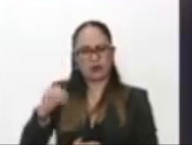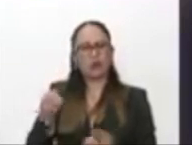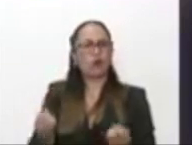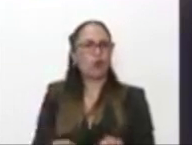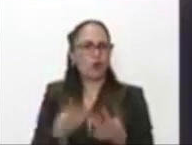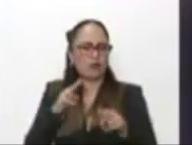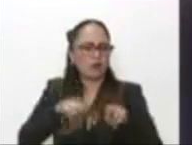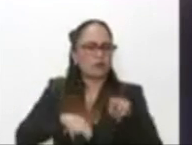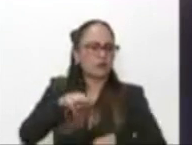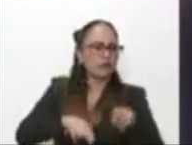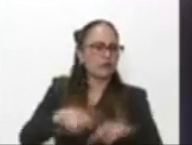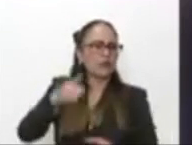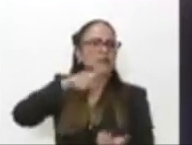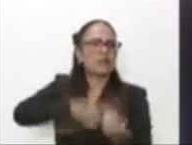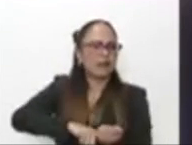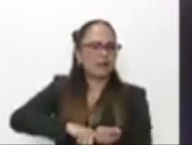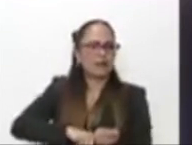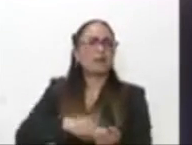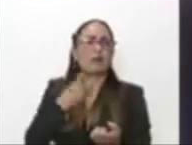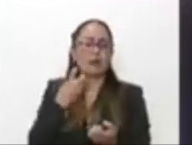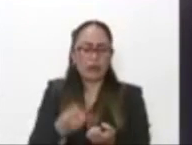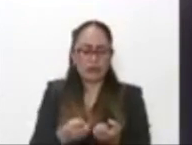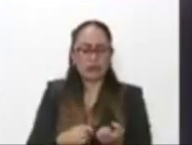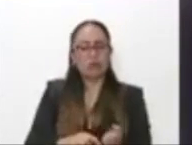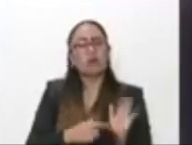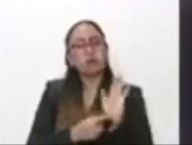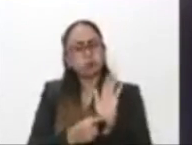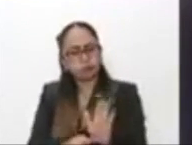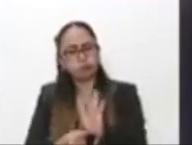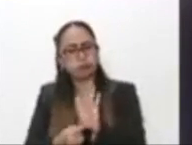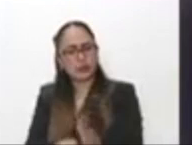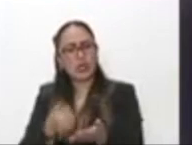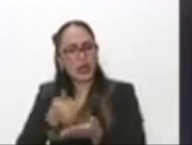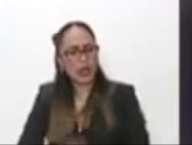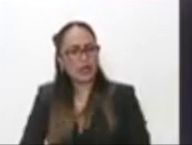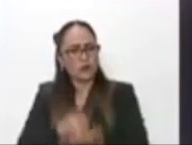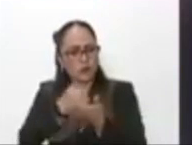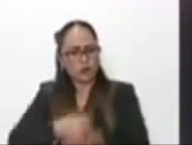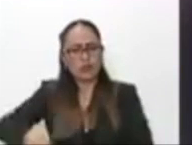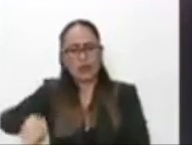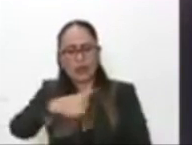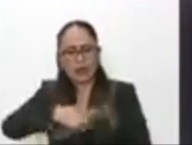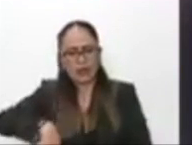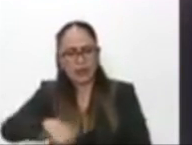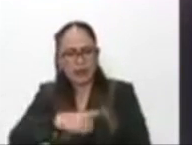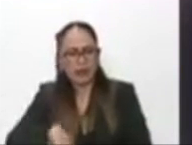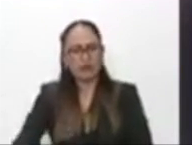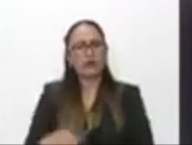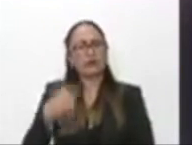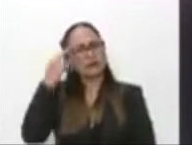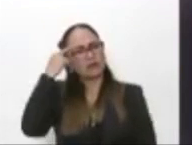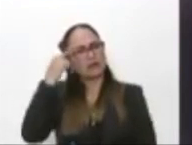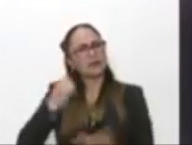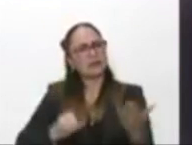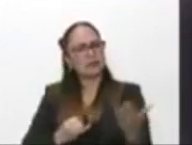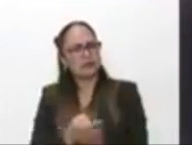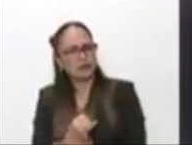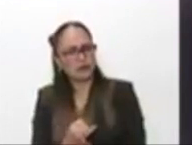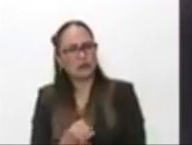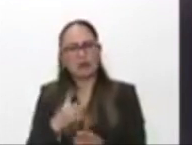con las que cuenta abonan al debate público acerca de un tema con muchas aristas